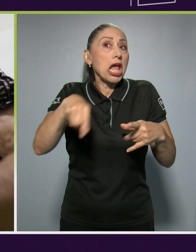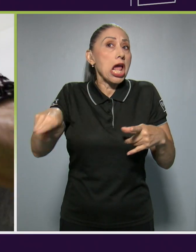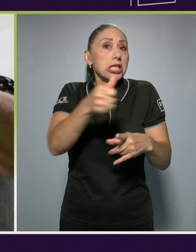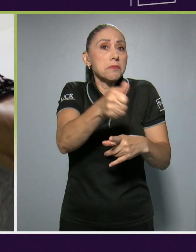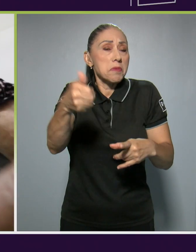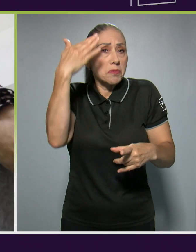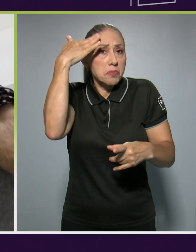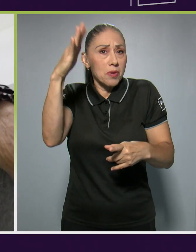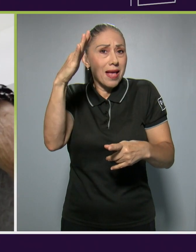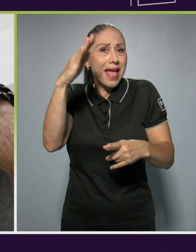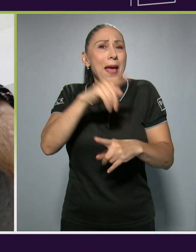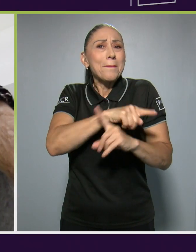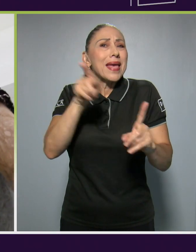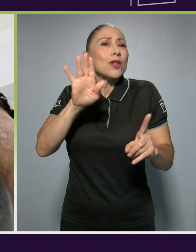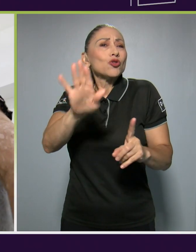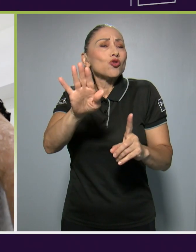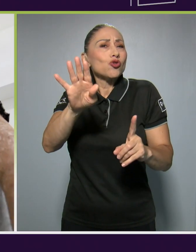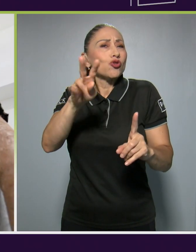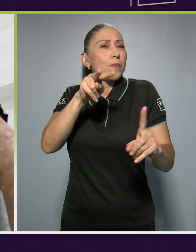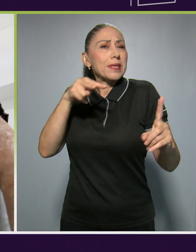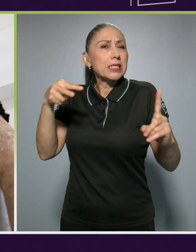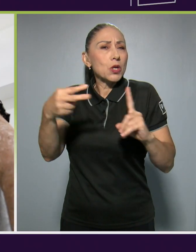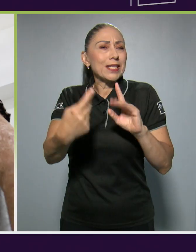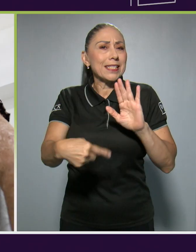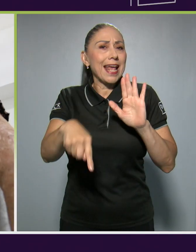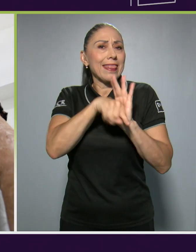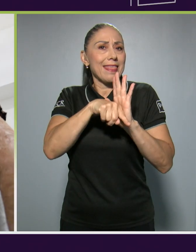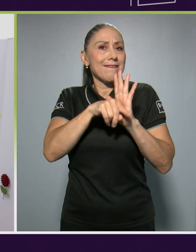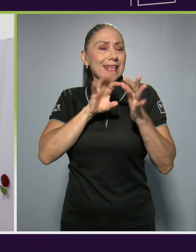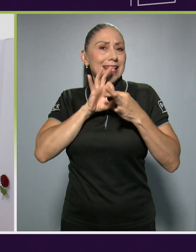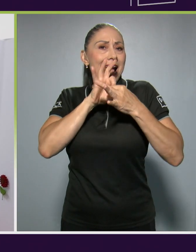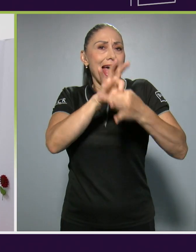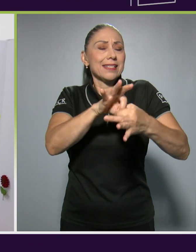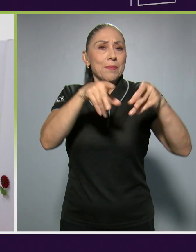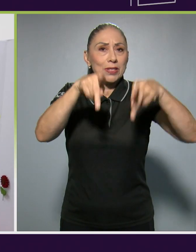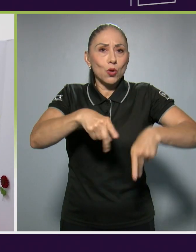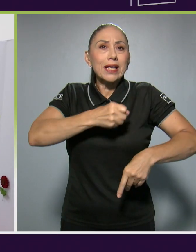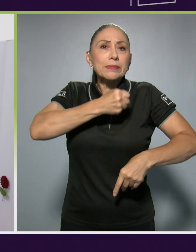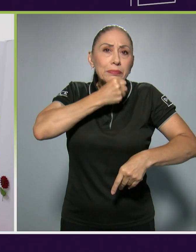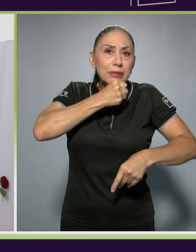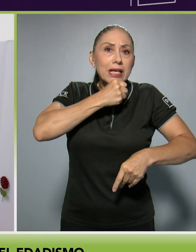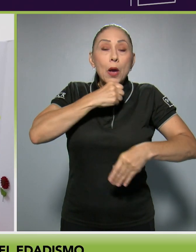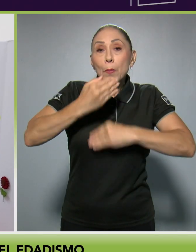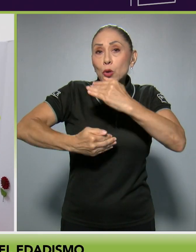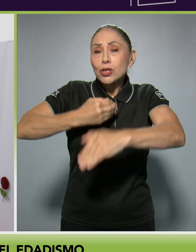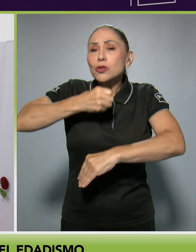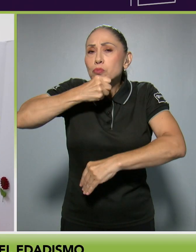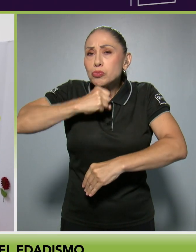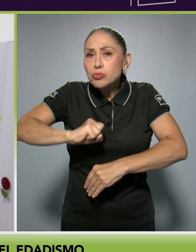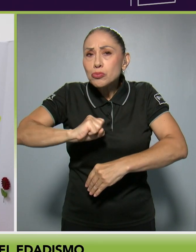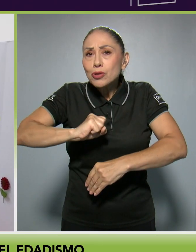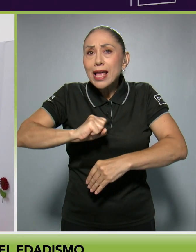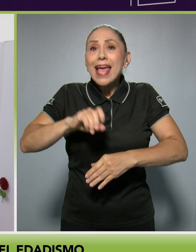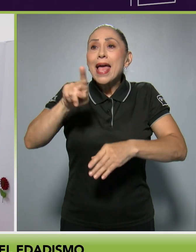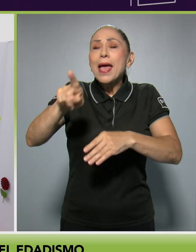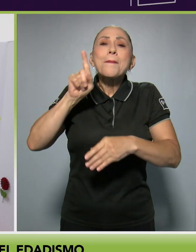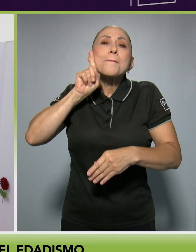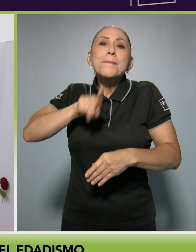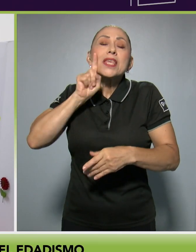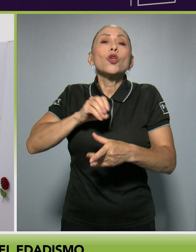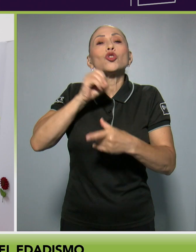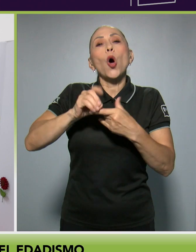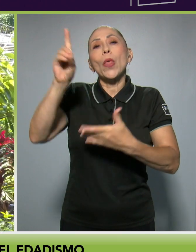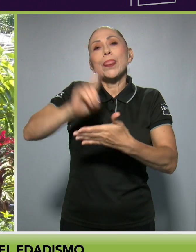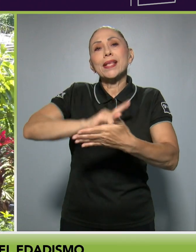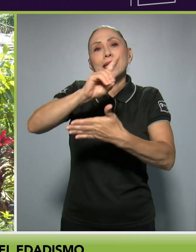tienen hacia la población, digamos, vejez y en el proceso de envejecimiento. Todos esos mitos o edadismos, como se dice de forma